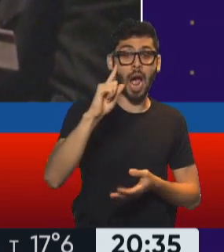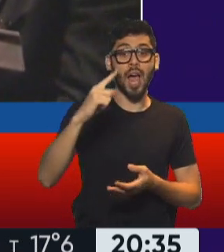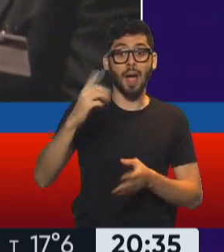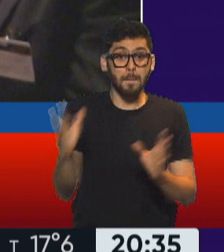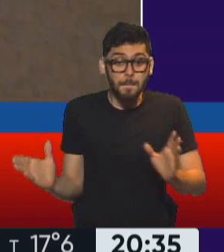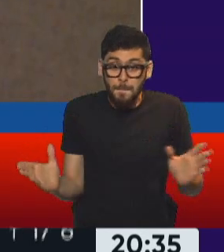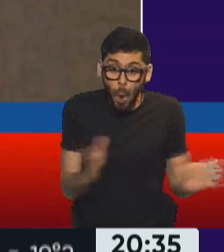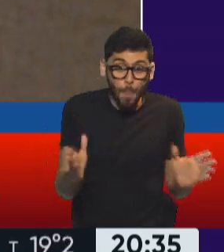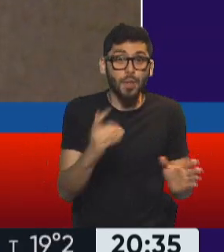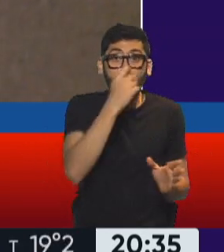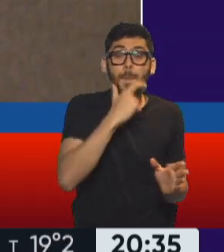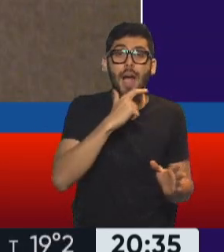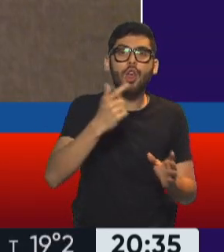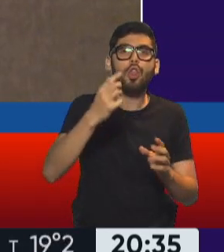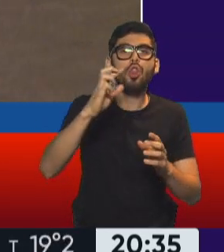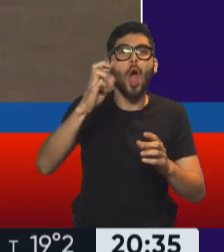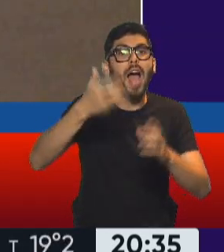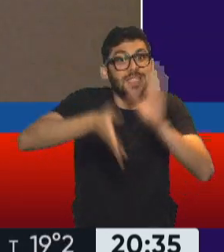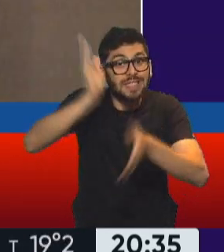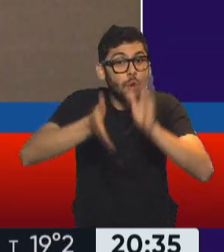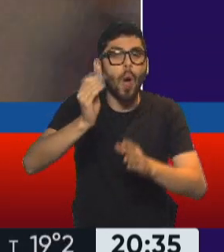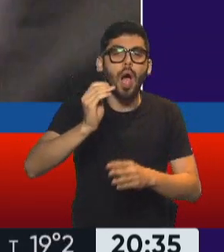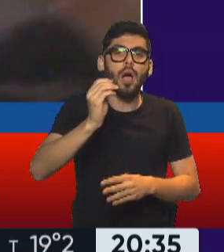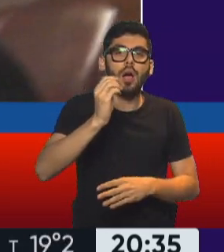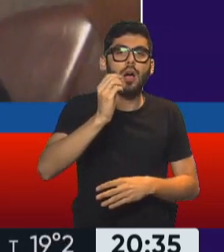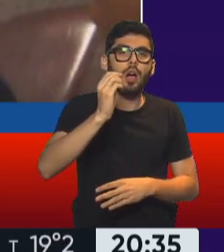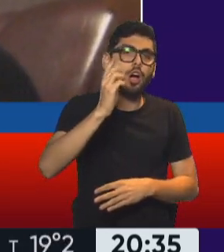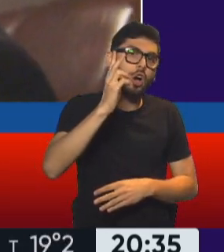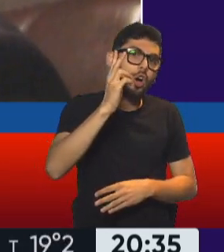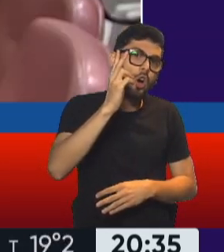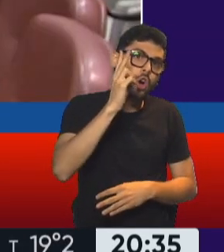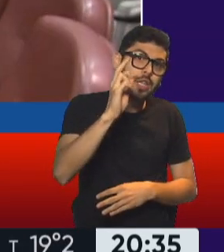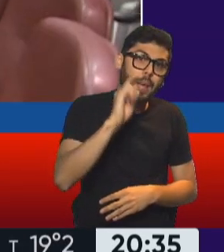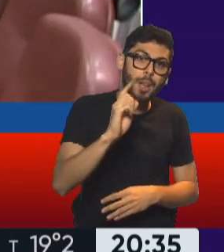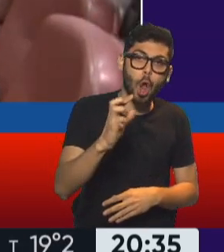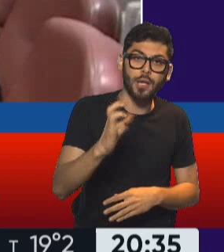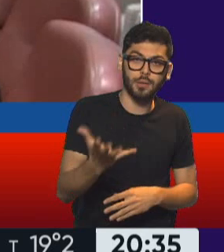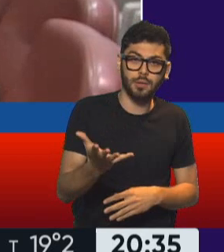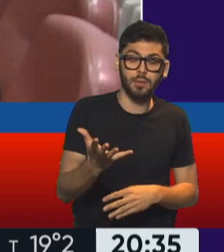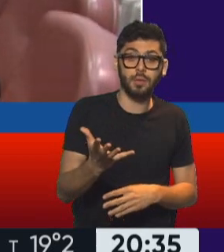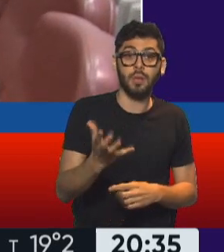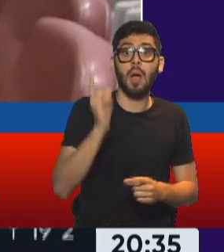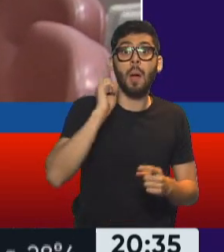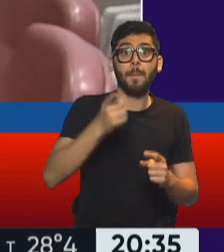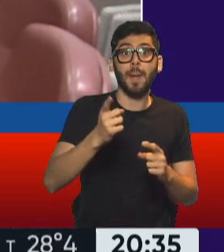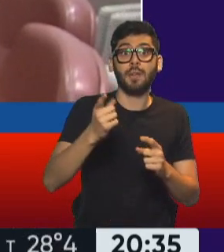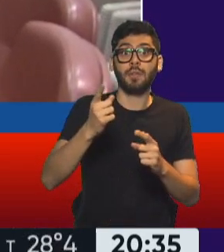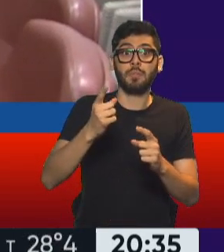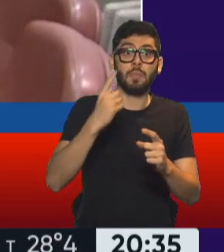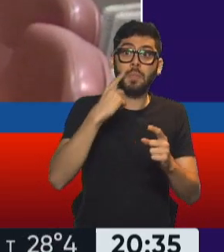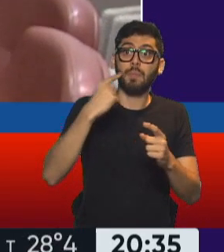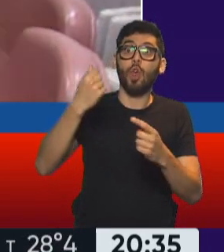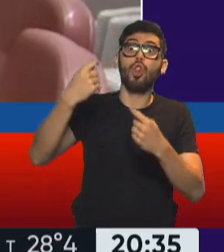capitales en ese periodo fue de 86.000 millones de dólares. Y prácticamente están calzados, descontemos algo de inversión y descontemos